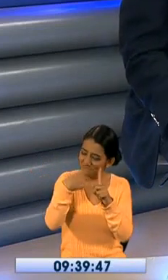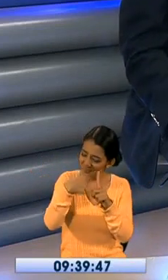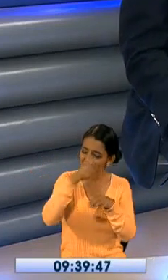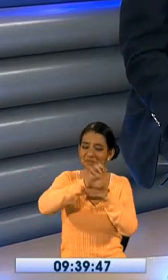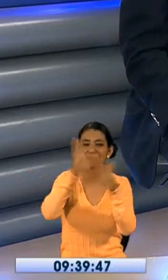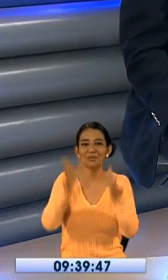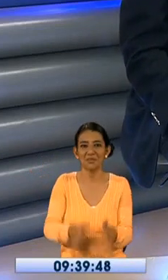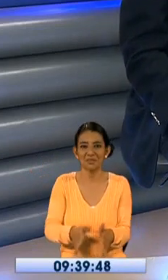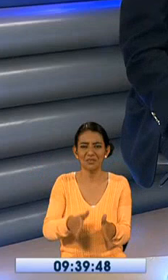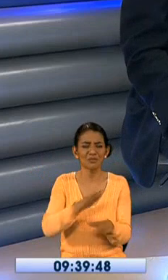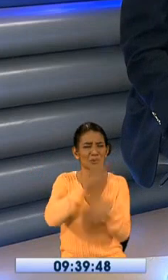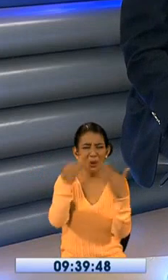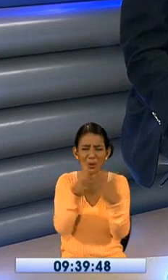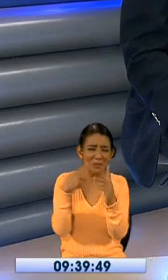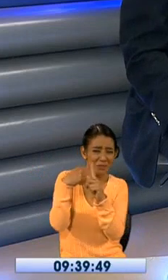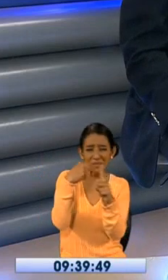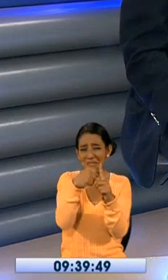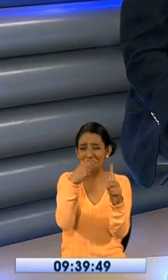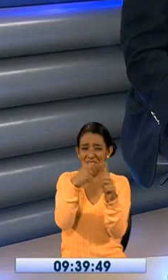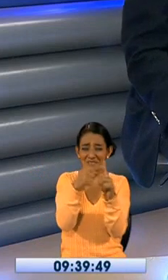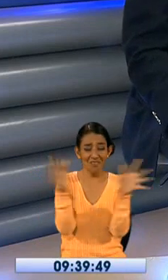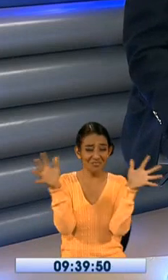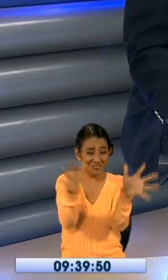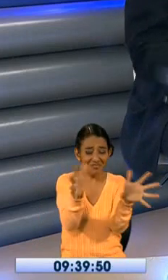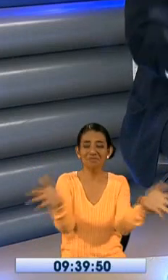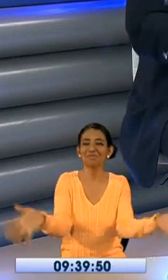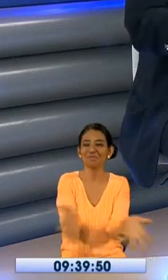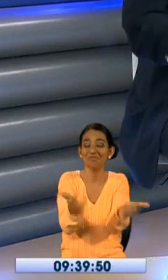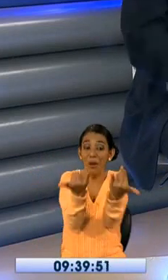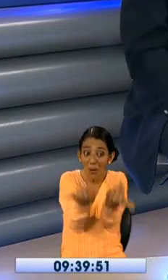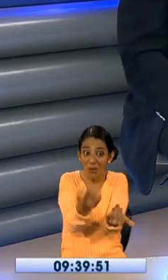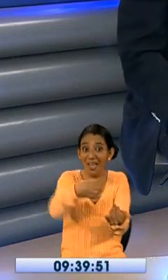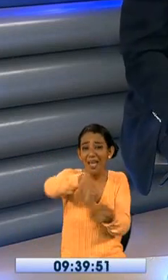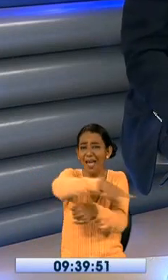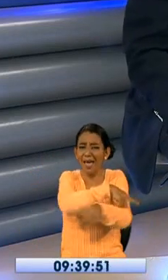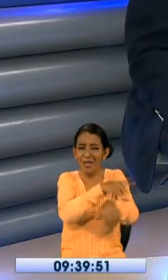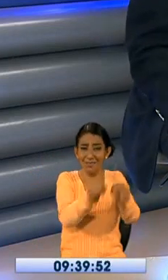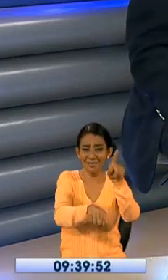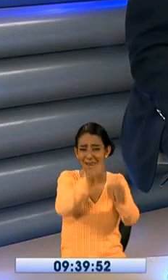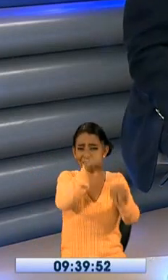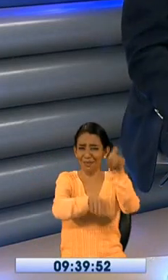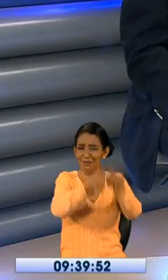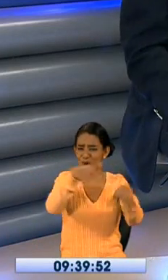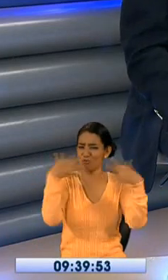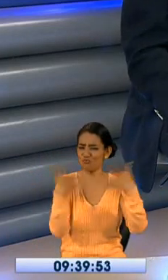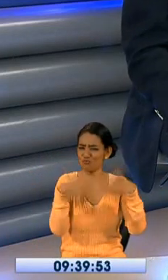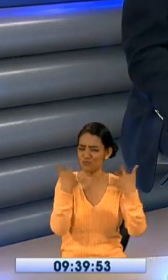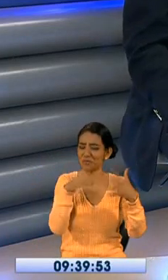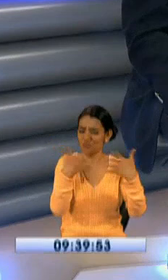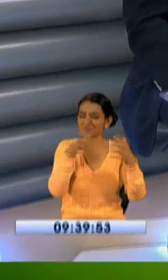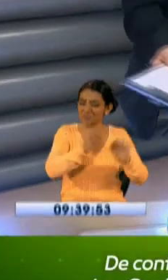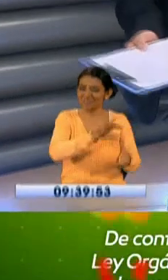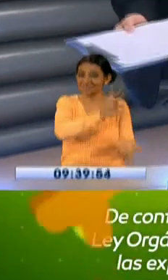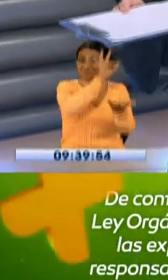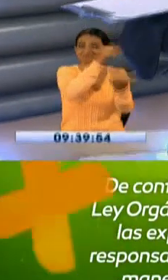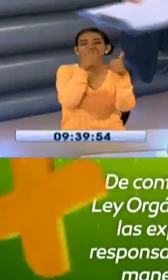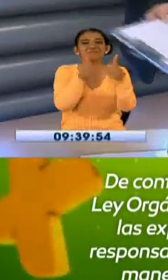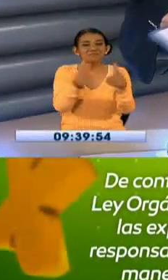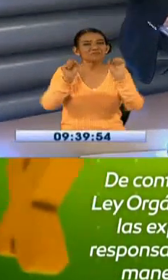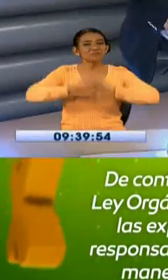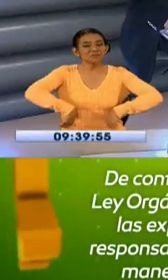ecuatorianos, mandemos toda la buena energía para que hoy día estos guerreros, estos varones nos representen en la cancha y que tengamos estos